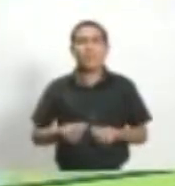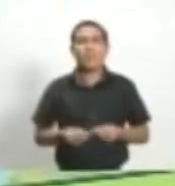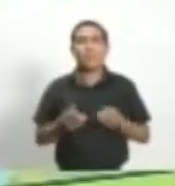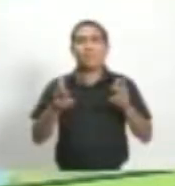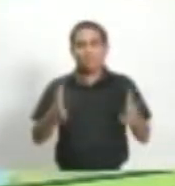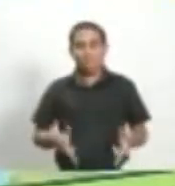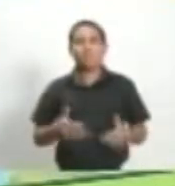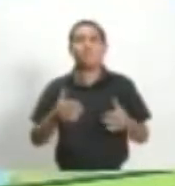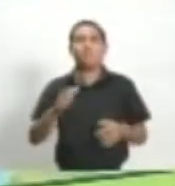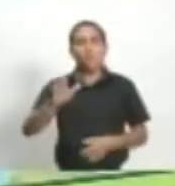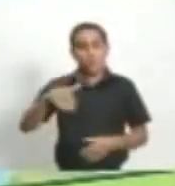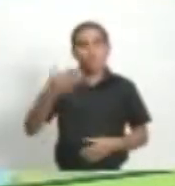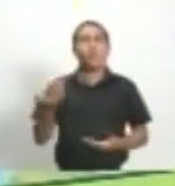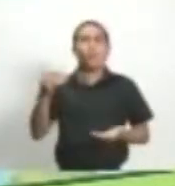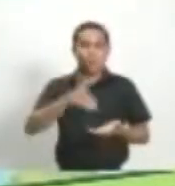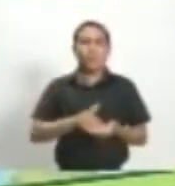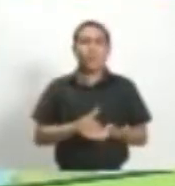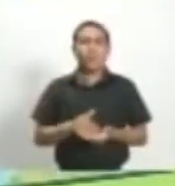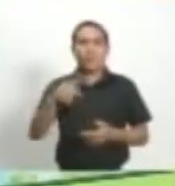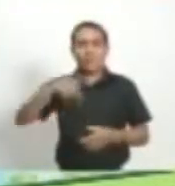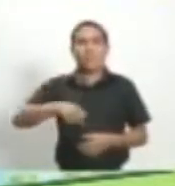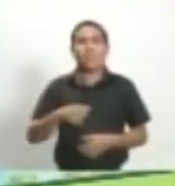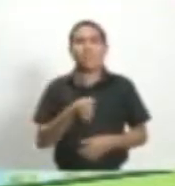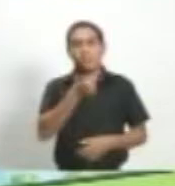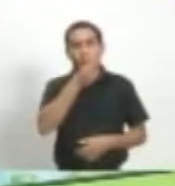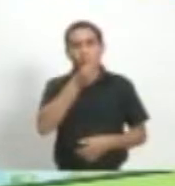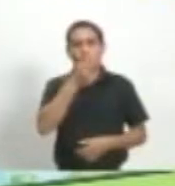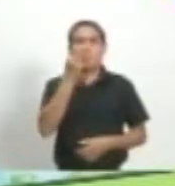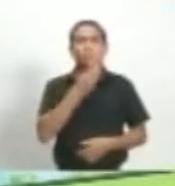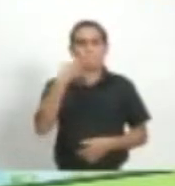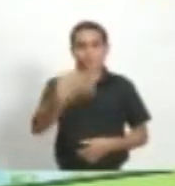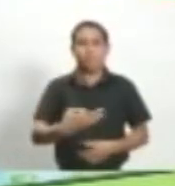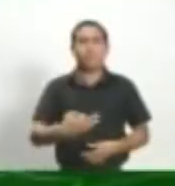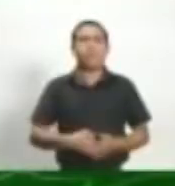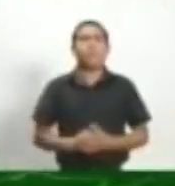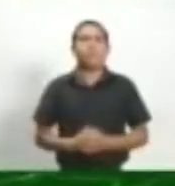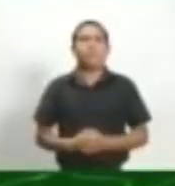comerciales. Así es, Jason, ya regresamos con mucho más de nuestro compromiso con la verdad.